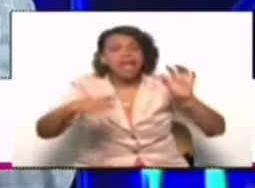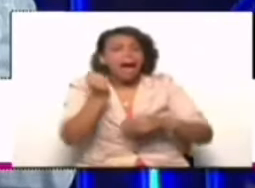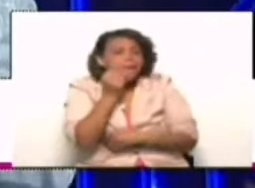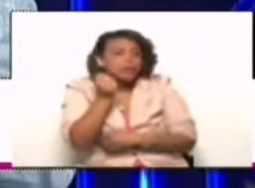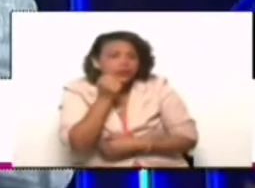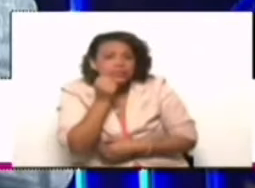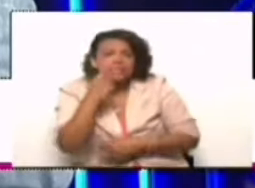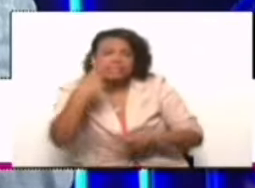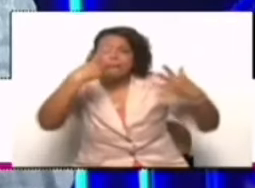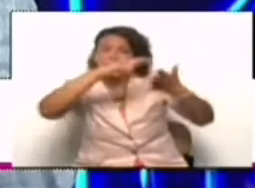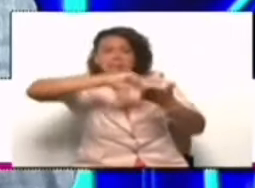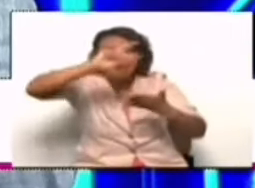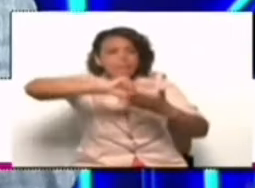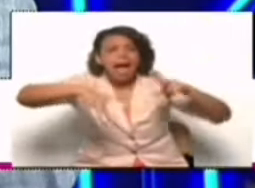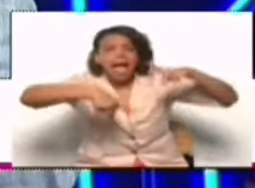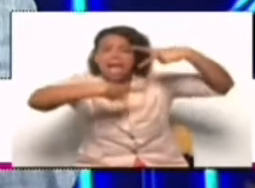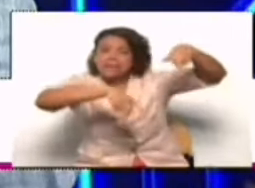abusivos, criminales.